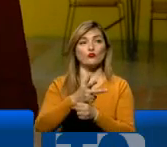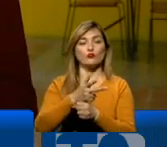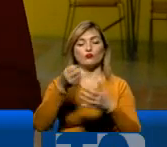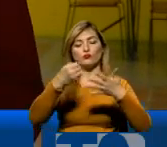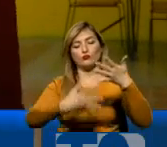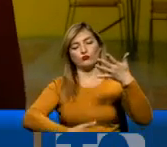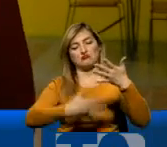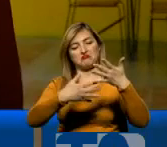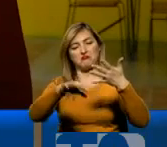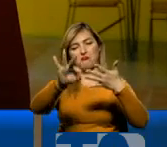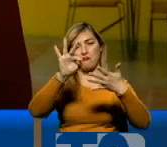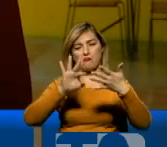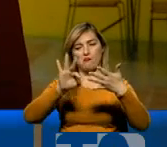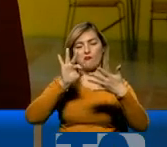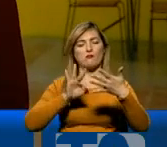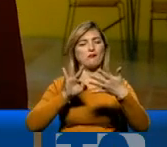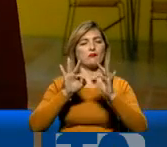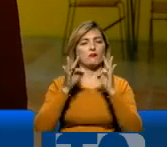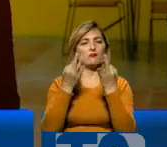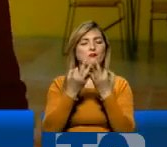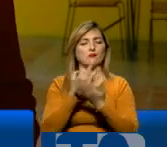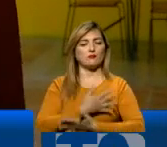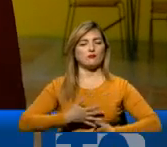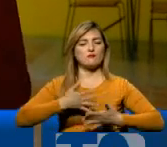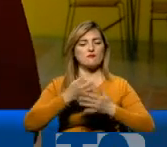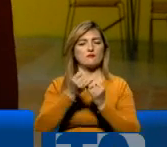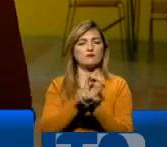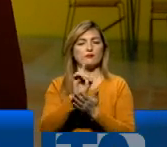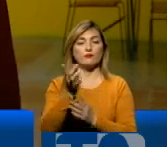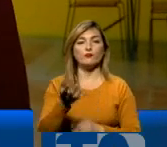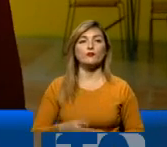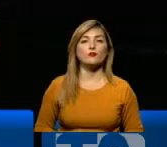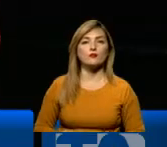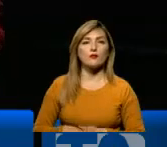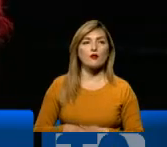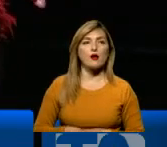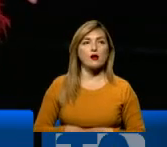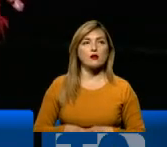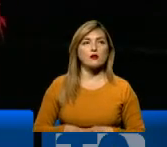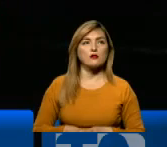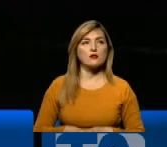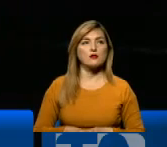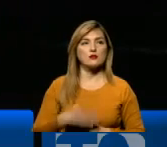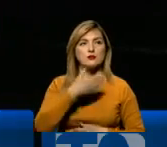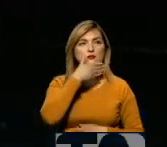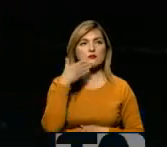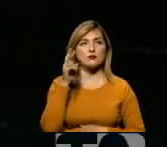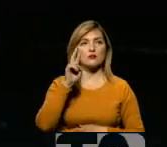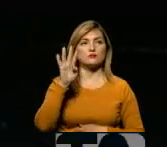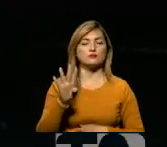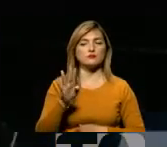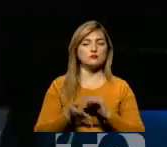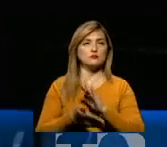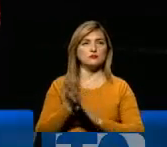opciones para que usted pueda disfrutar en familia este fin de semana. Sin más, veamos. Mejor tiene que ir el 24 al pase grande, porque ahorita ya